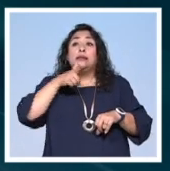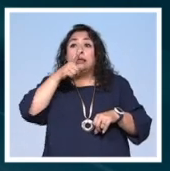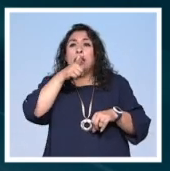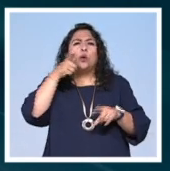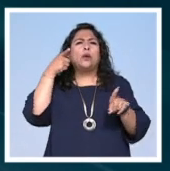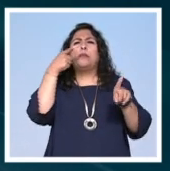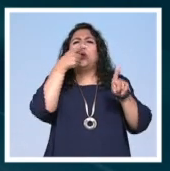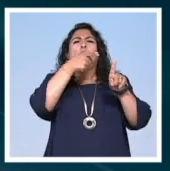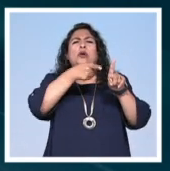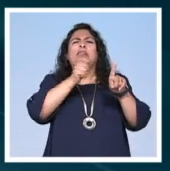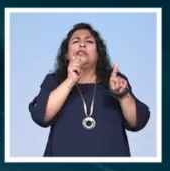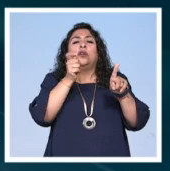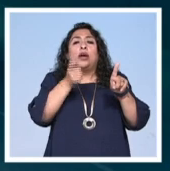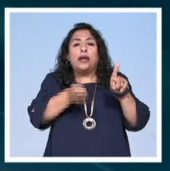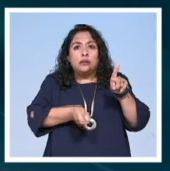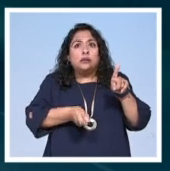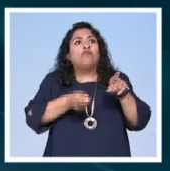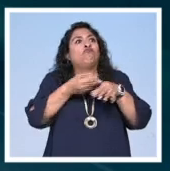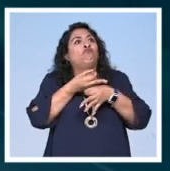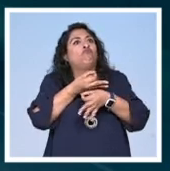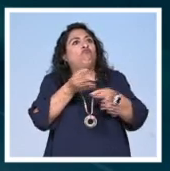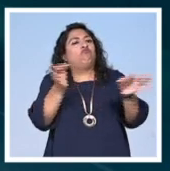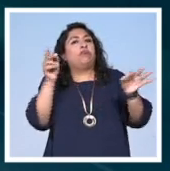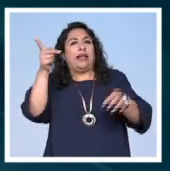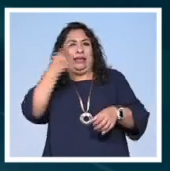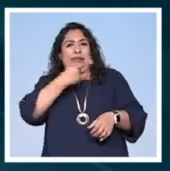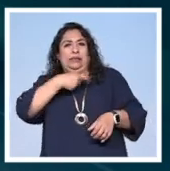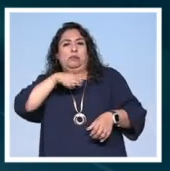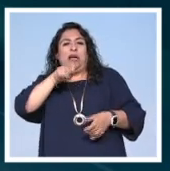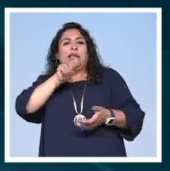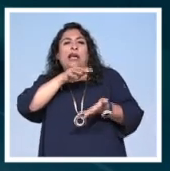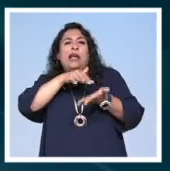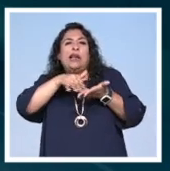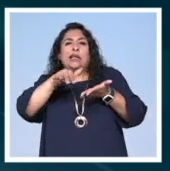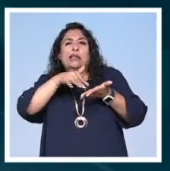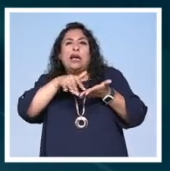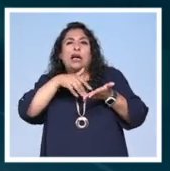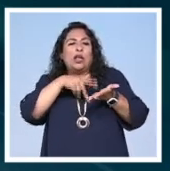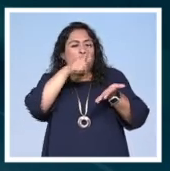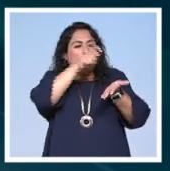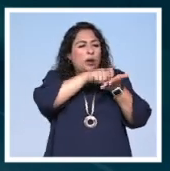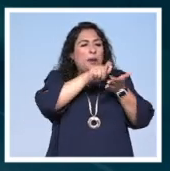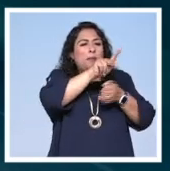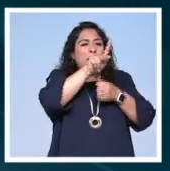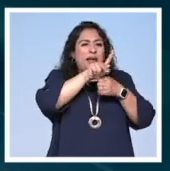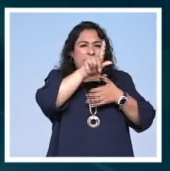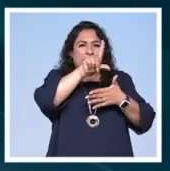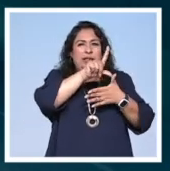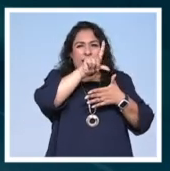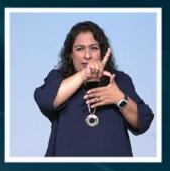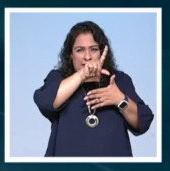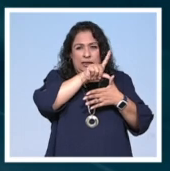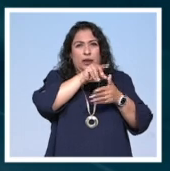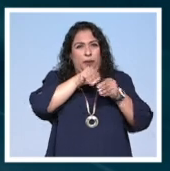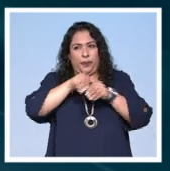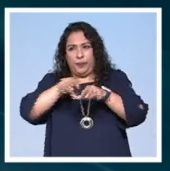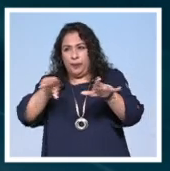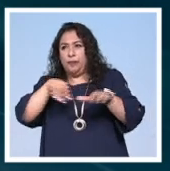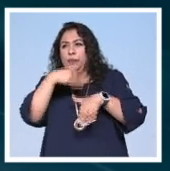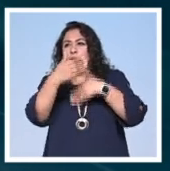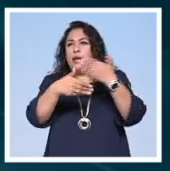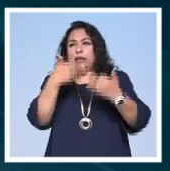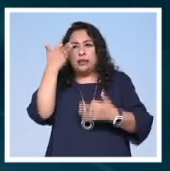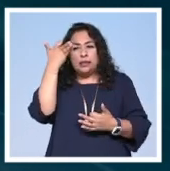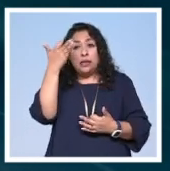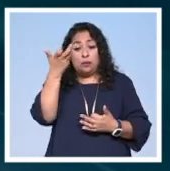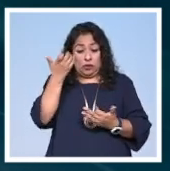el propósito en un principio de dar a conocer en España la literatura que se está produciendo en los países de América Latina con el tiempo